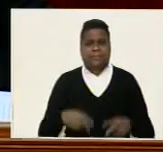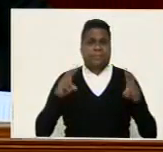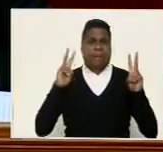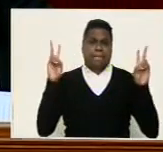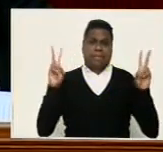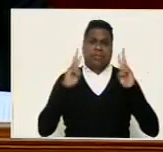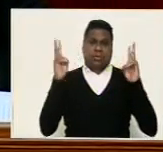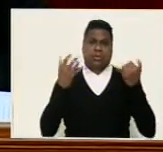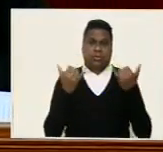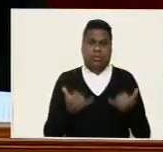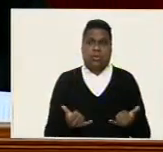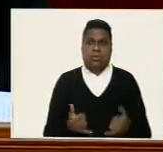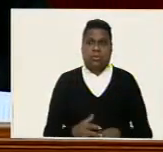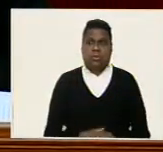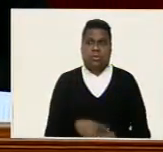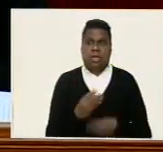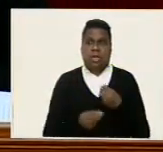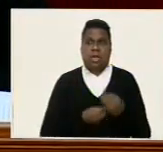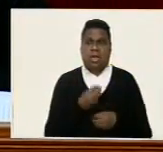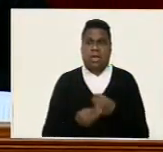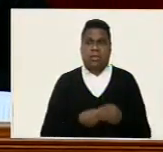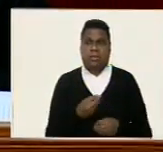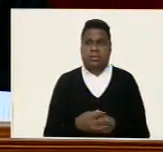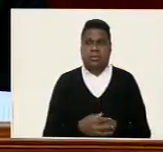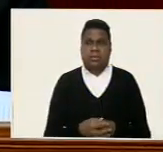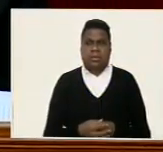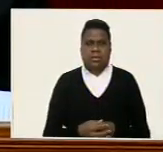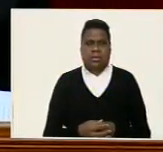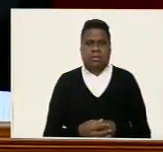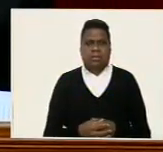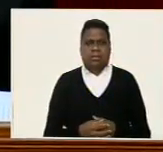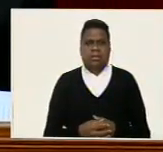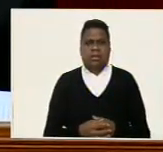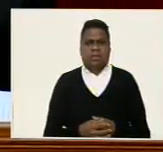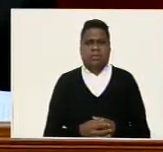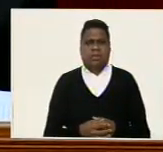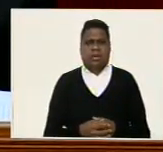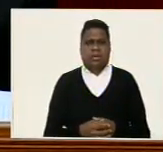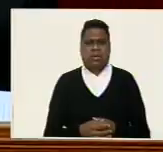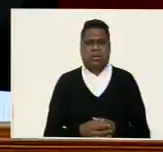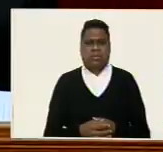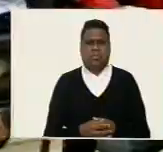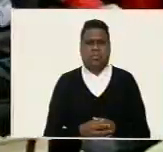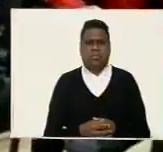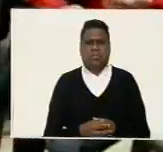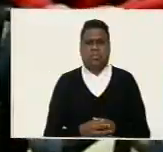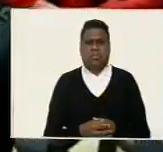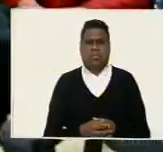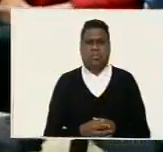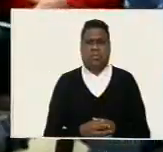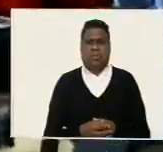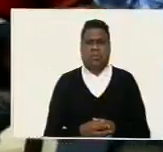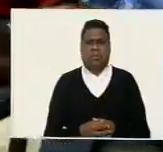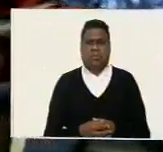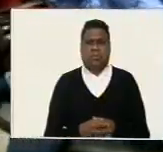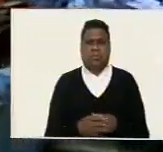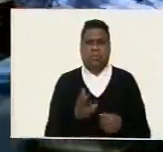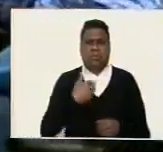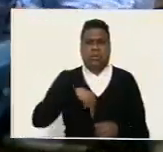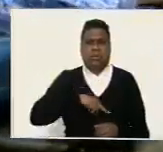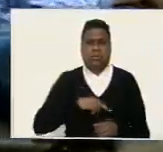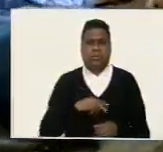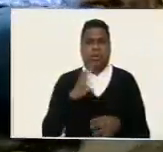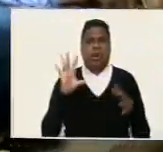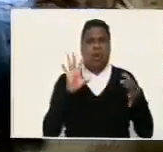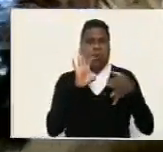hoy garantiza que ellos no volverán aquí a gobernar este país más nunca. Victorioso hoy. Y tenemos que hacerlo nosotros,